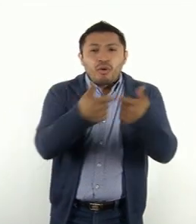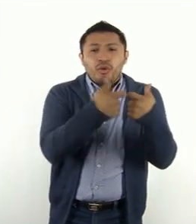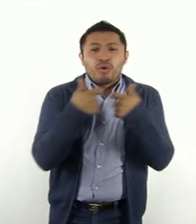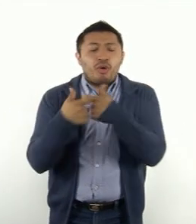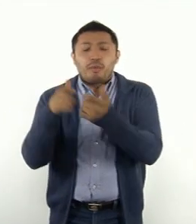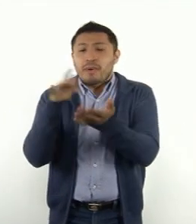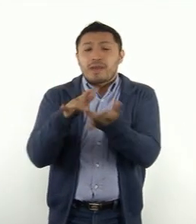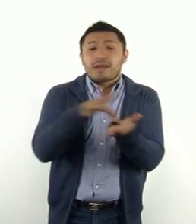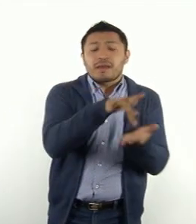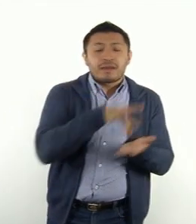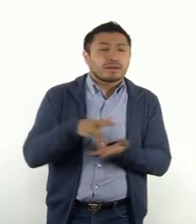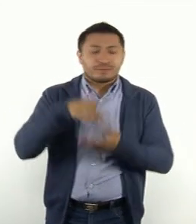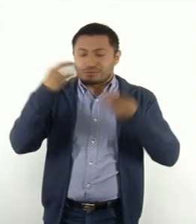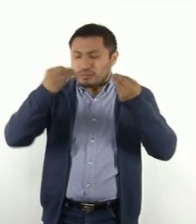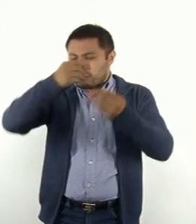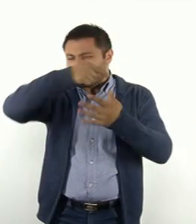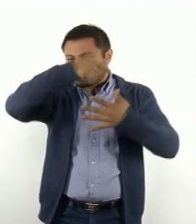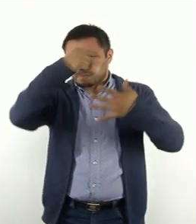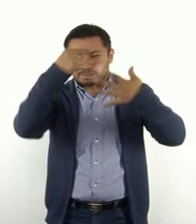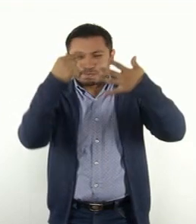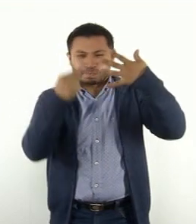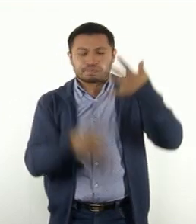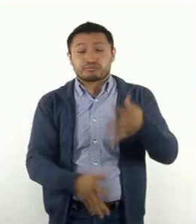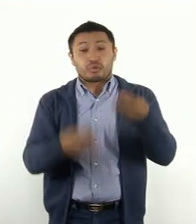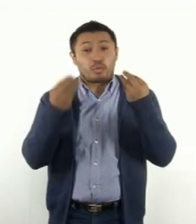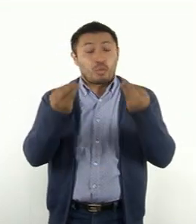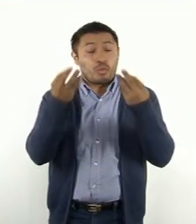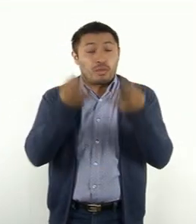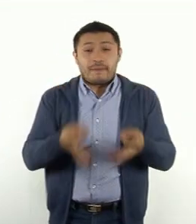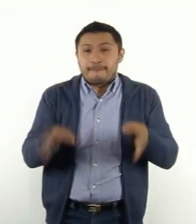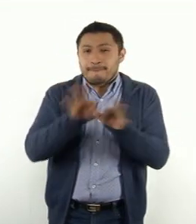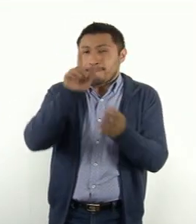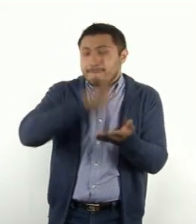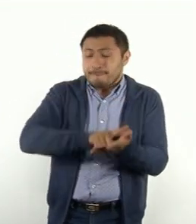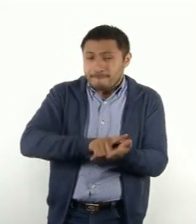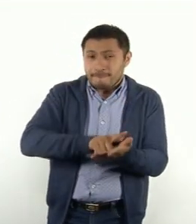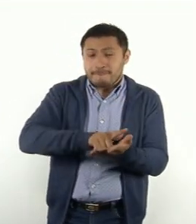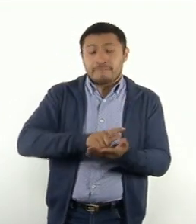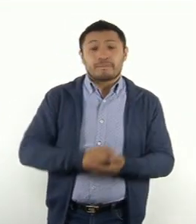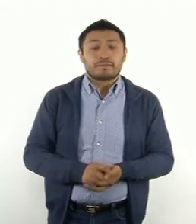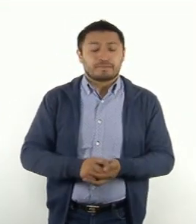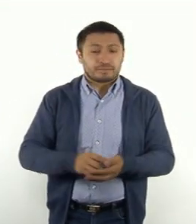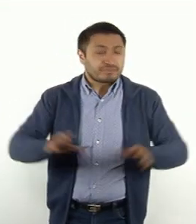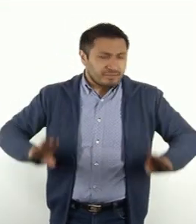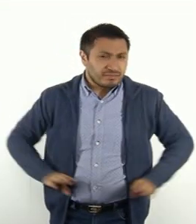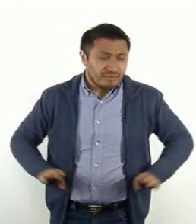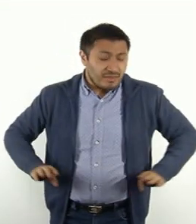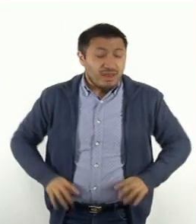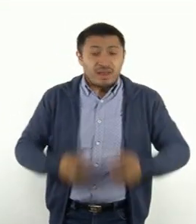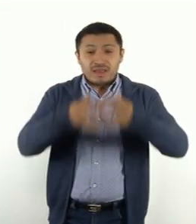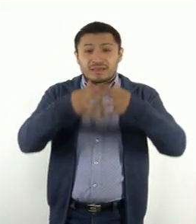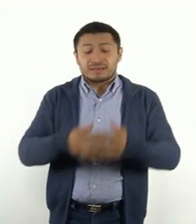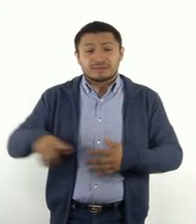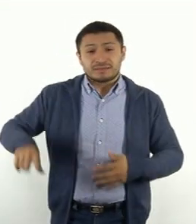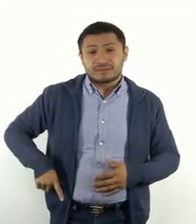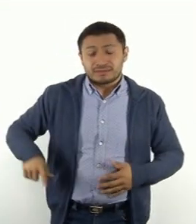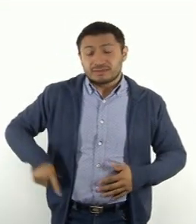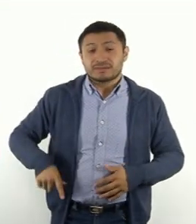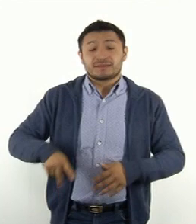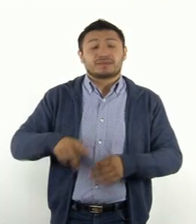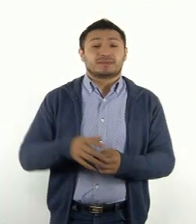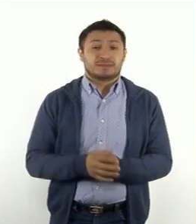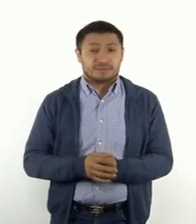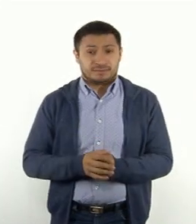fuesen tantos. Lo son y caracterizan al sistema político, pero sobre todo a la forma de vida